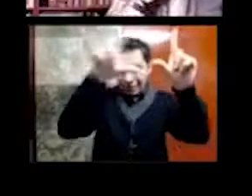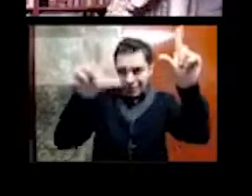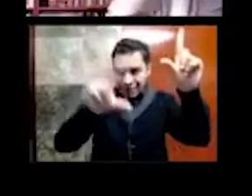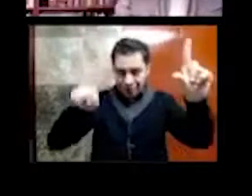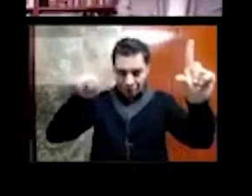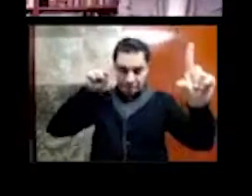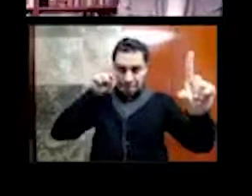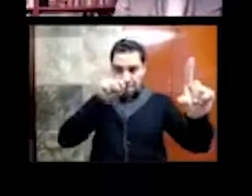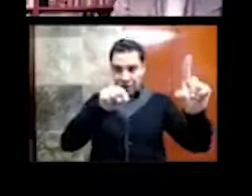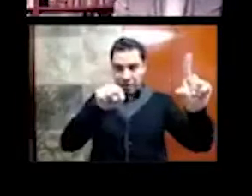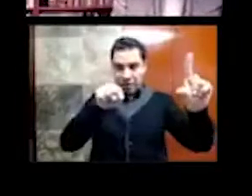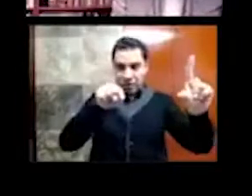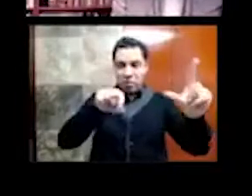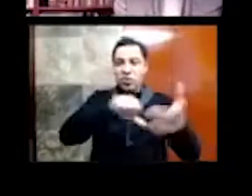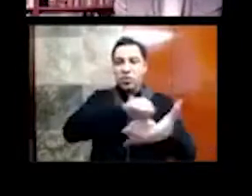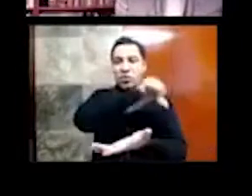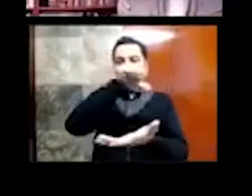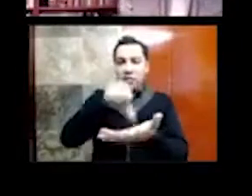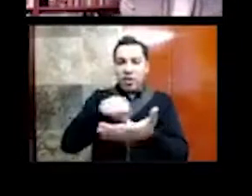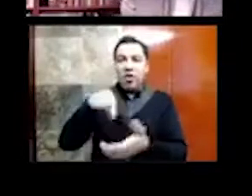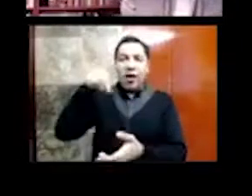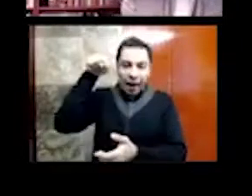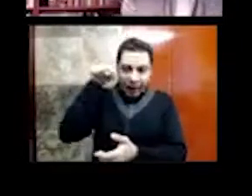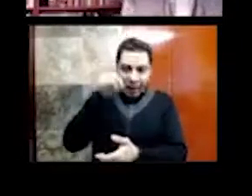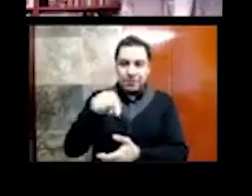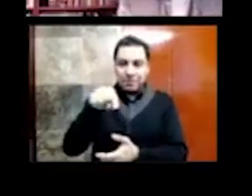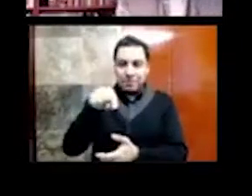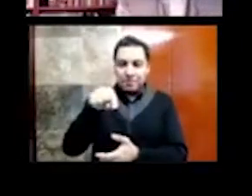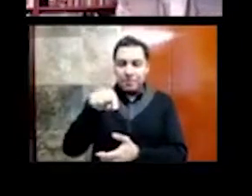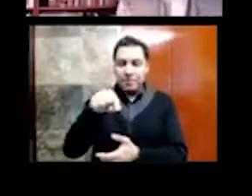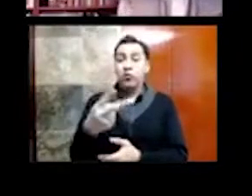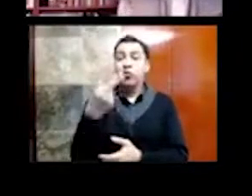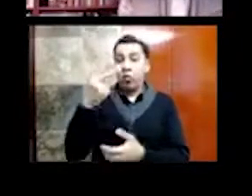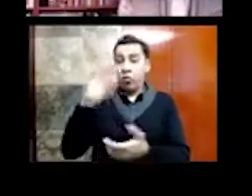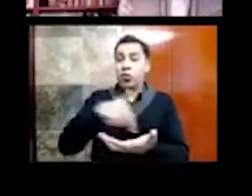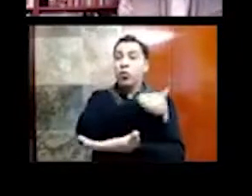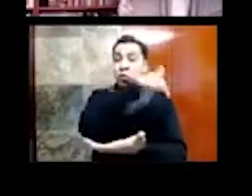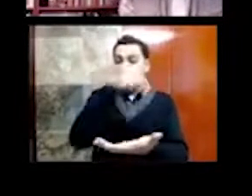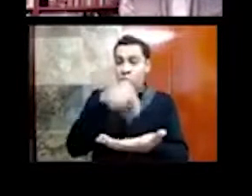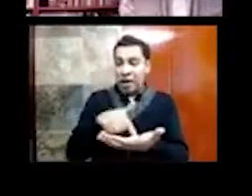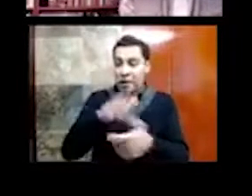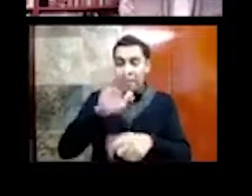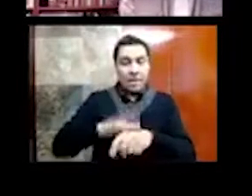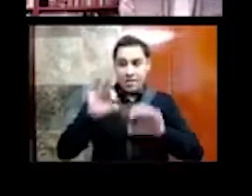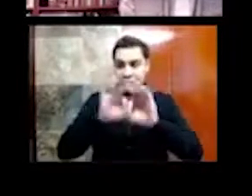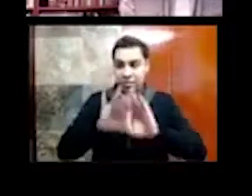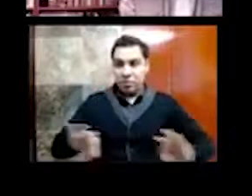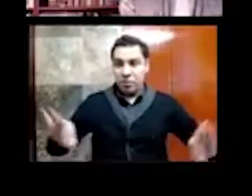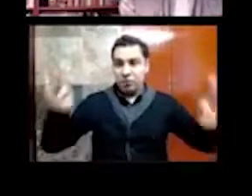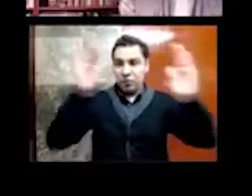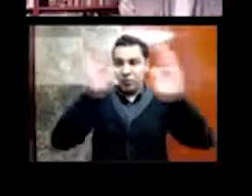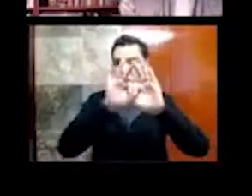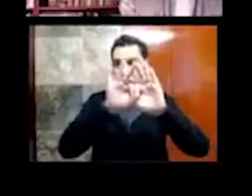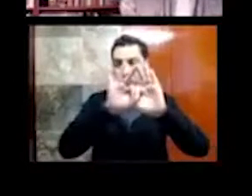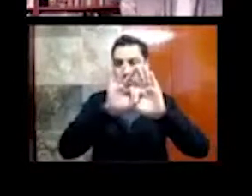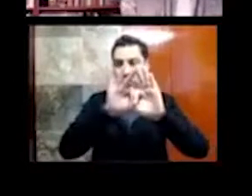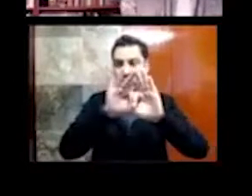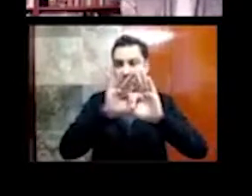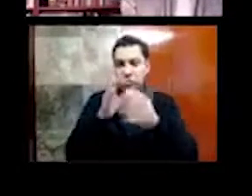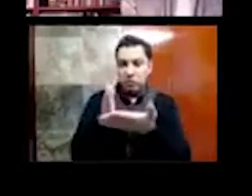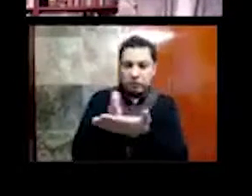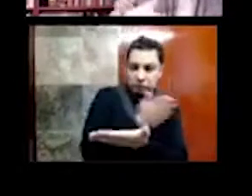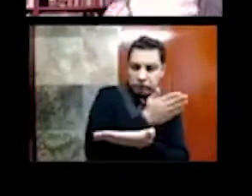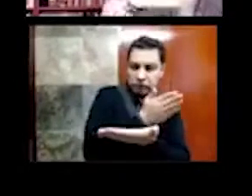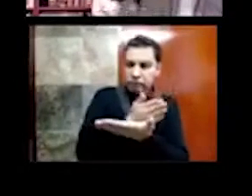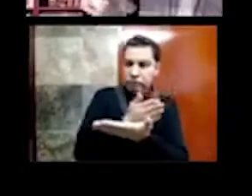desde donde todo fluye y hacia donde todo converge. Hay dos lugares aquí que son incorporados como parcialidades a